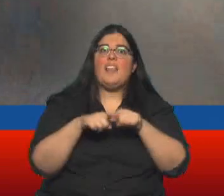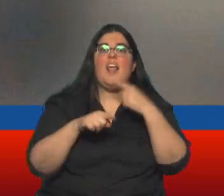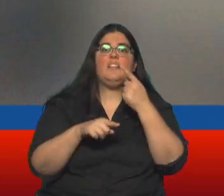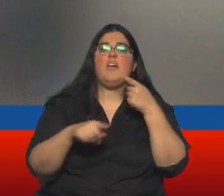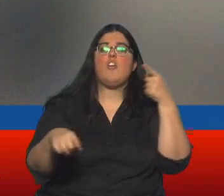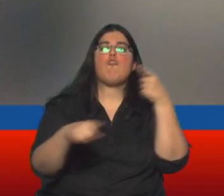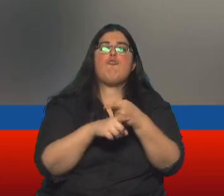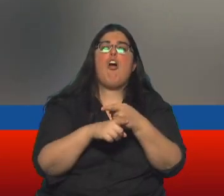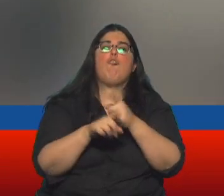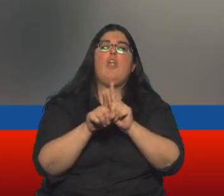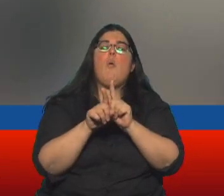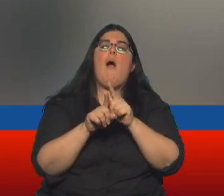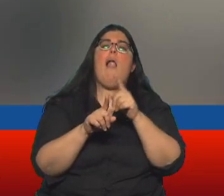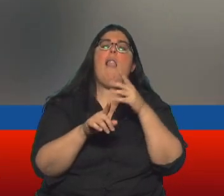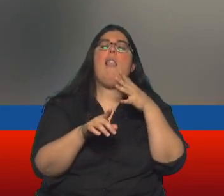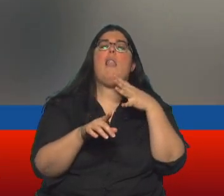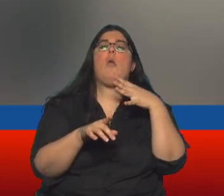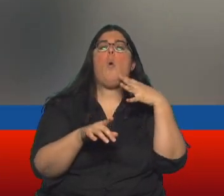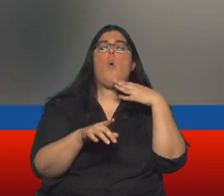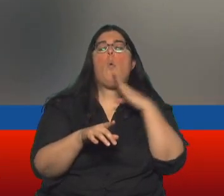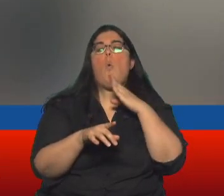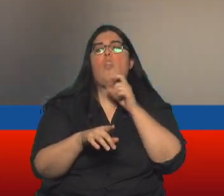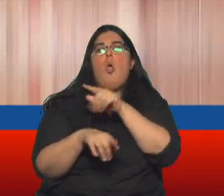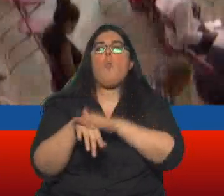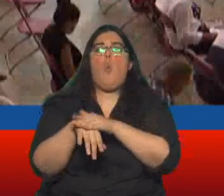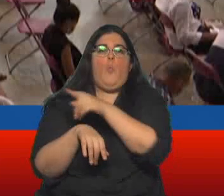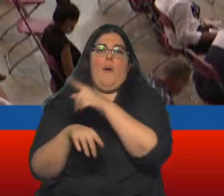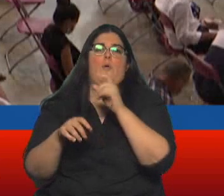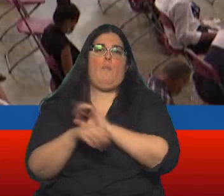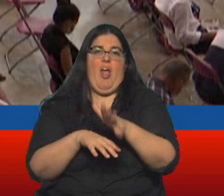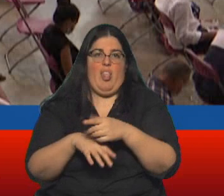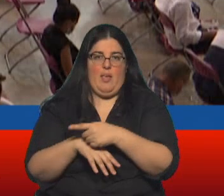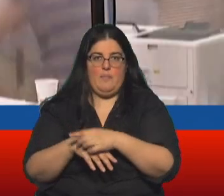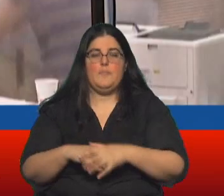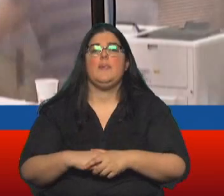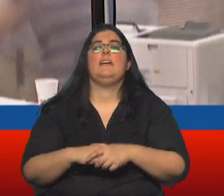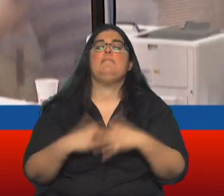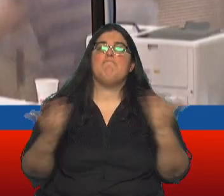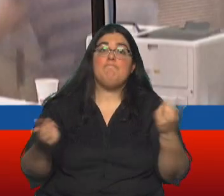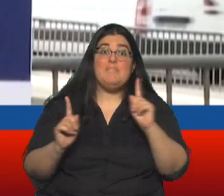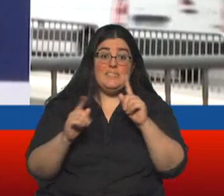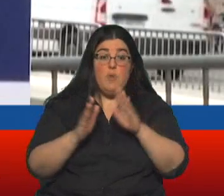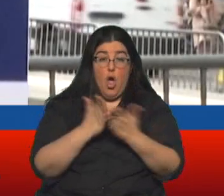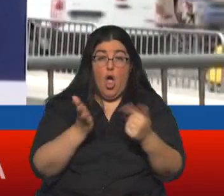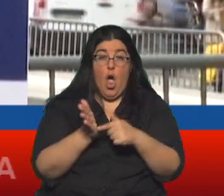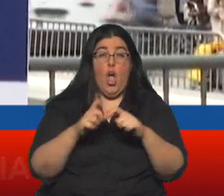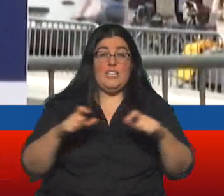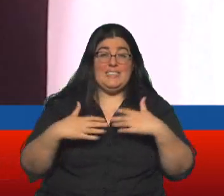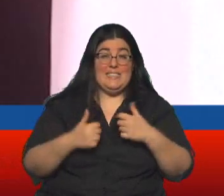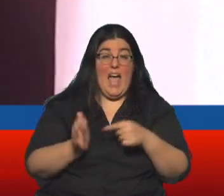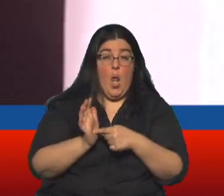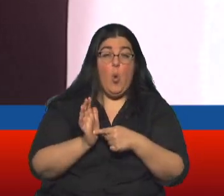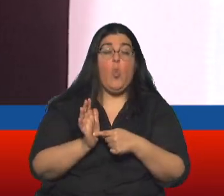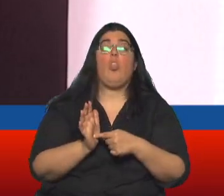judías, achacándoles los males de la pandemia. Lo cierto es que desde que se implementó el pase sanitario, la campaña